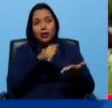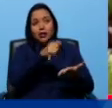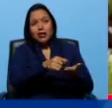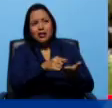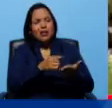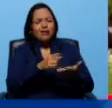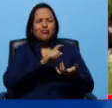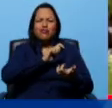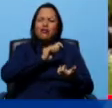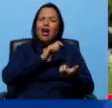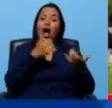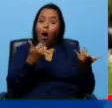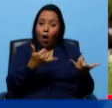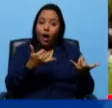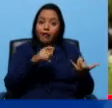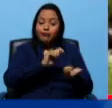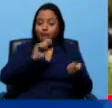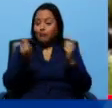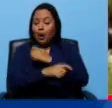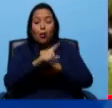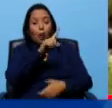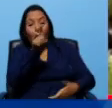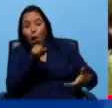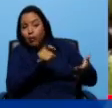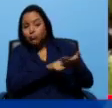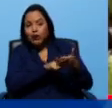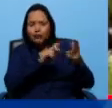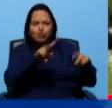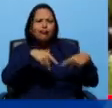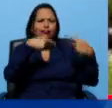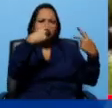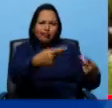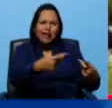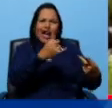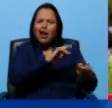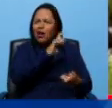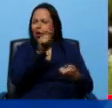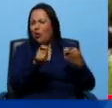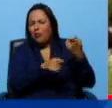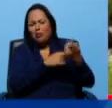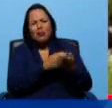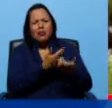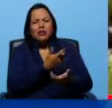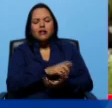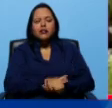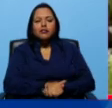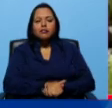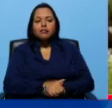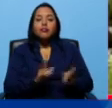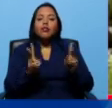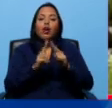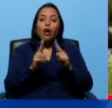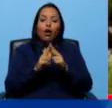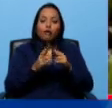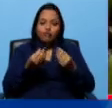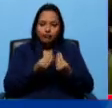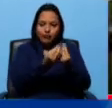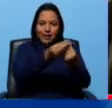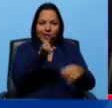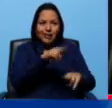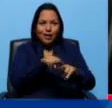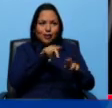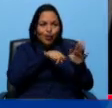Feo, una transformación total, más allá de una rehabilitación, una transformación total. Y vamos a conocerlo con los niños y